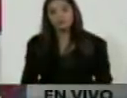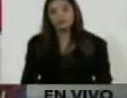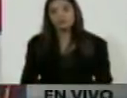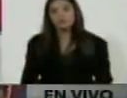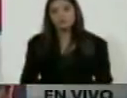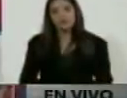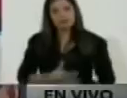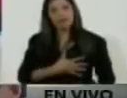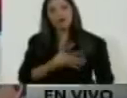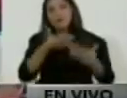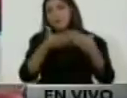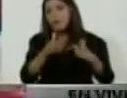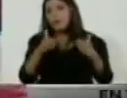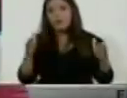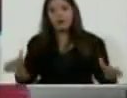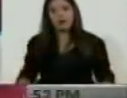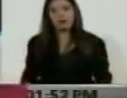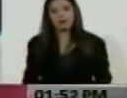nacionalista, popular.